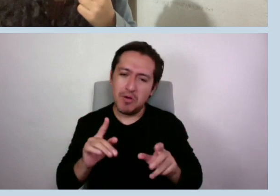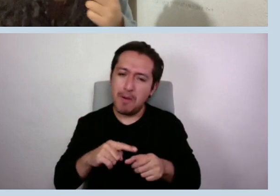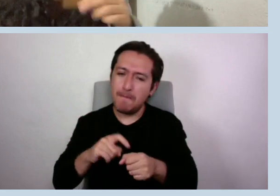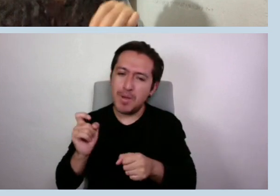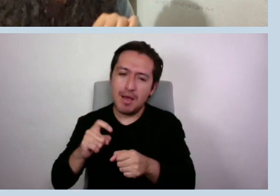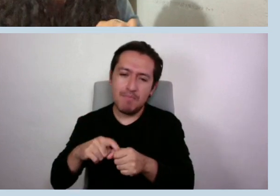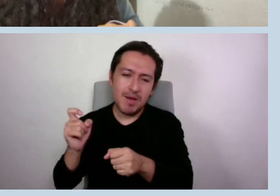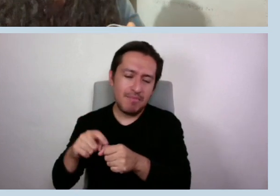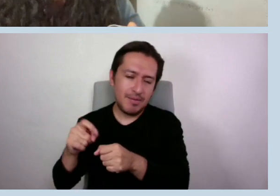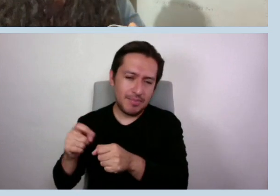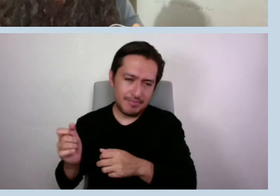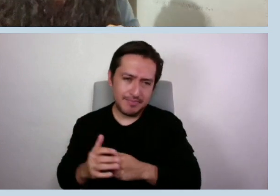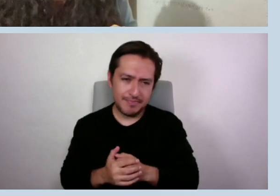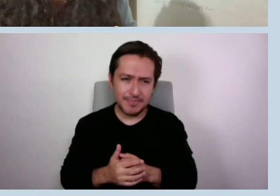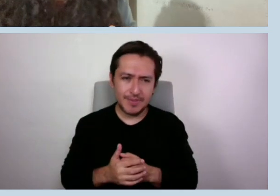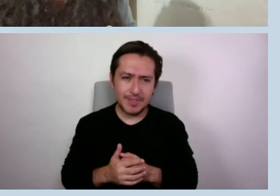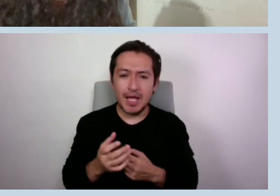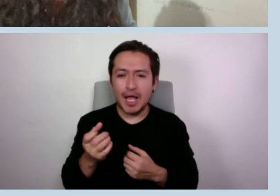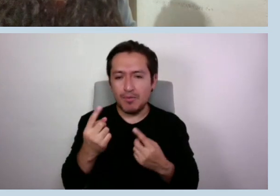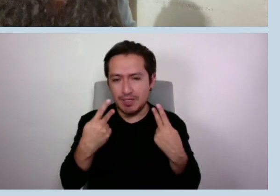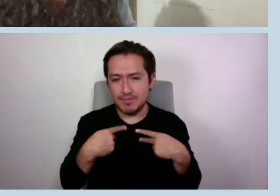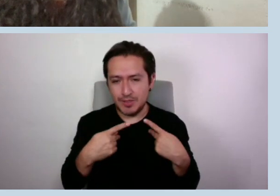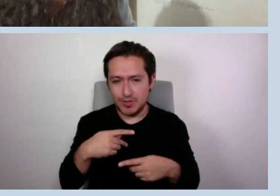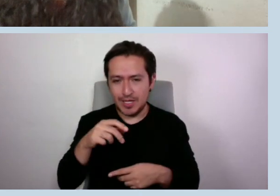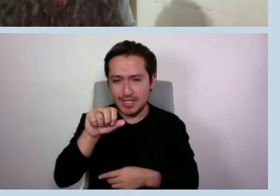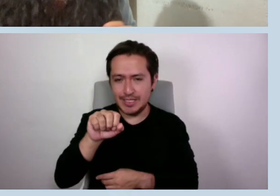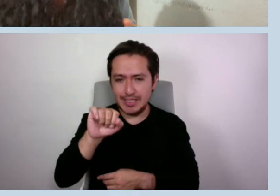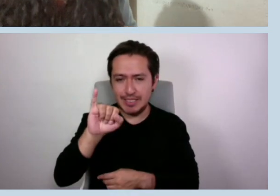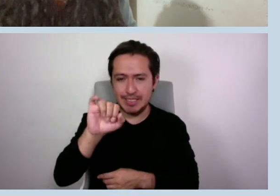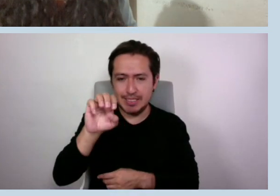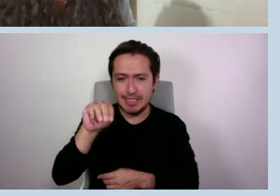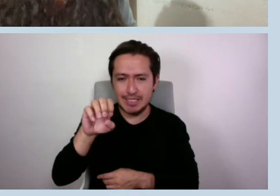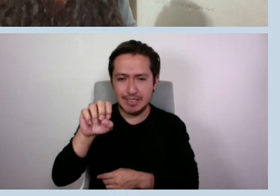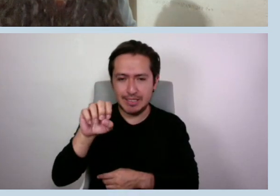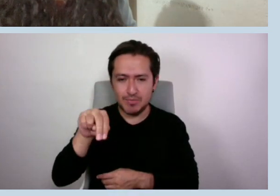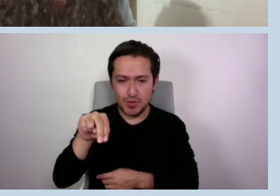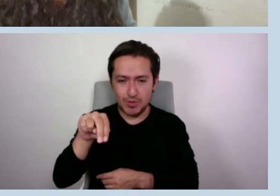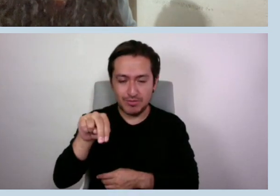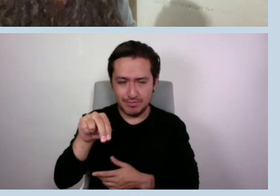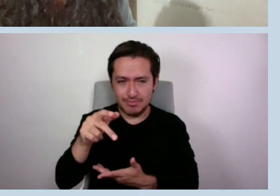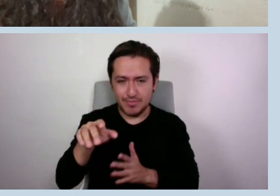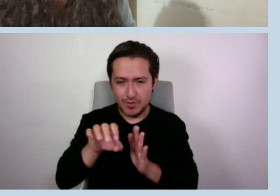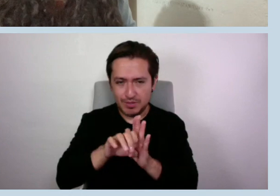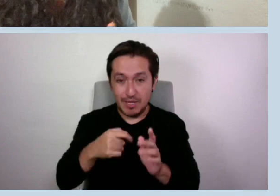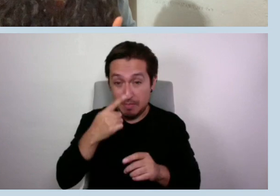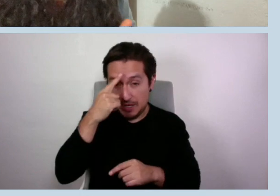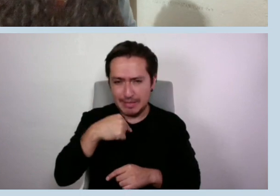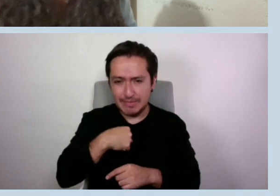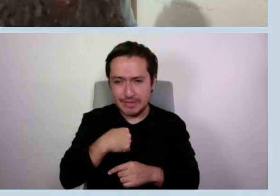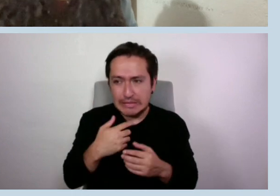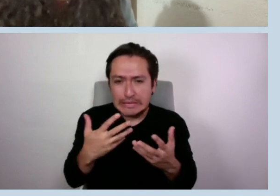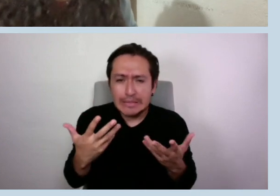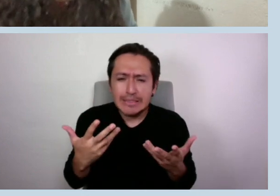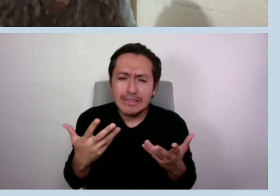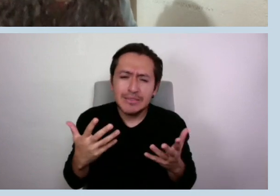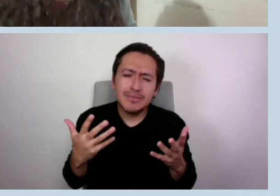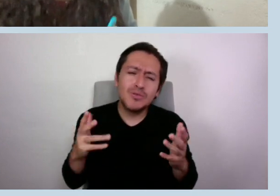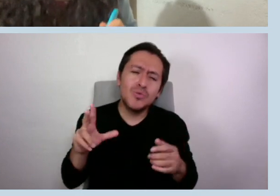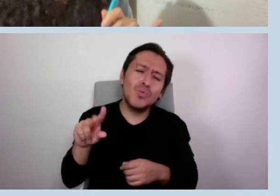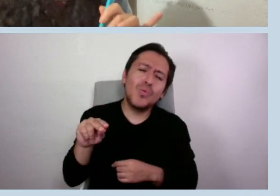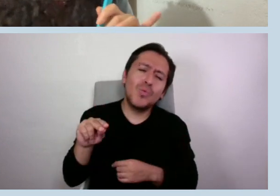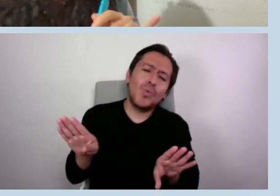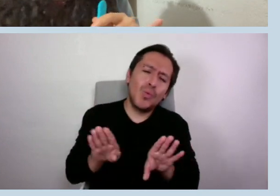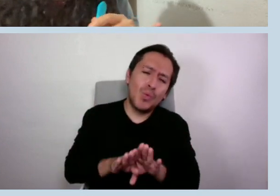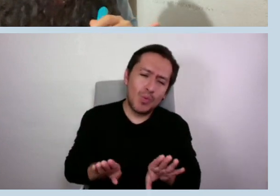Eh pues se fue Simón que para mí fue como un Ah no puede ser porque pues él